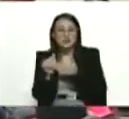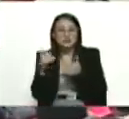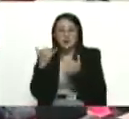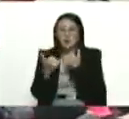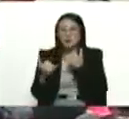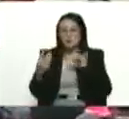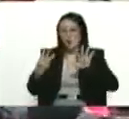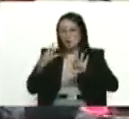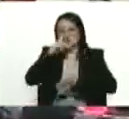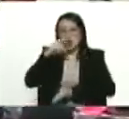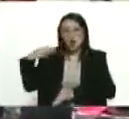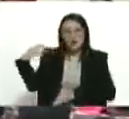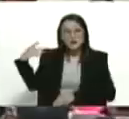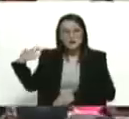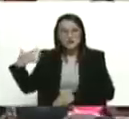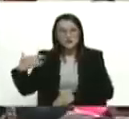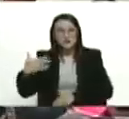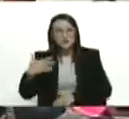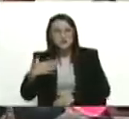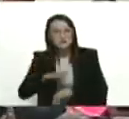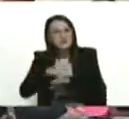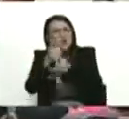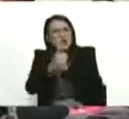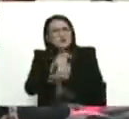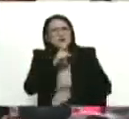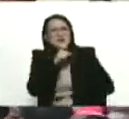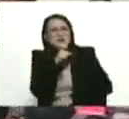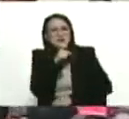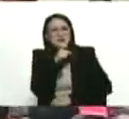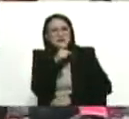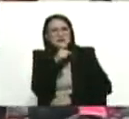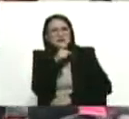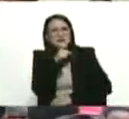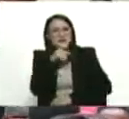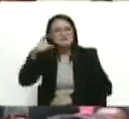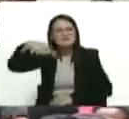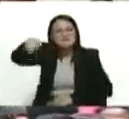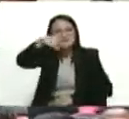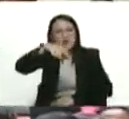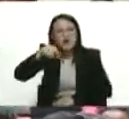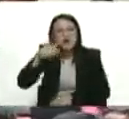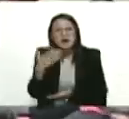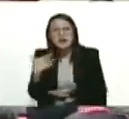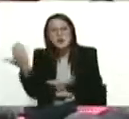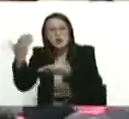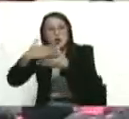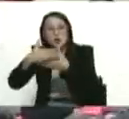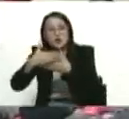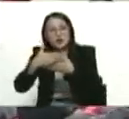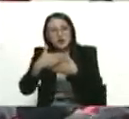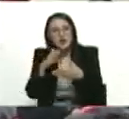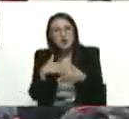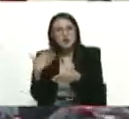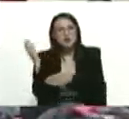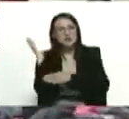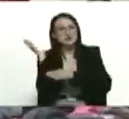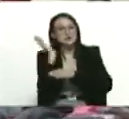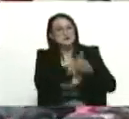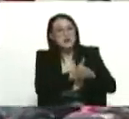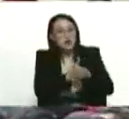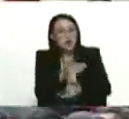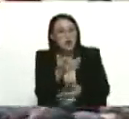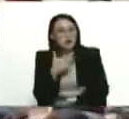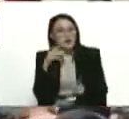últimos 8 años. ¿Por culpa de quién? De los que pidieron bloqueos, de los que pidieron sanciones, de los que